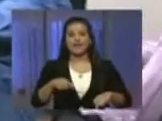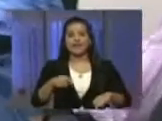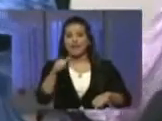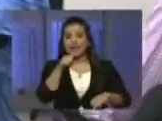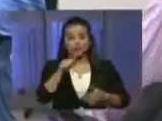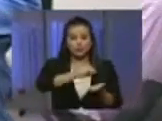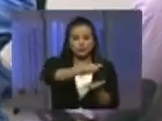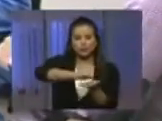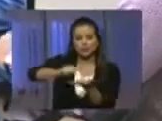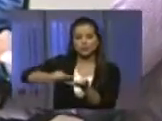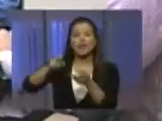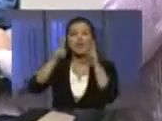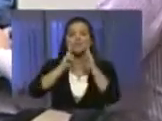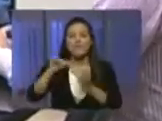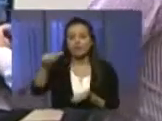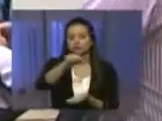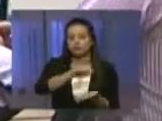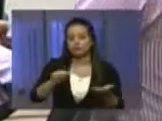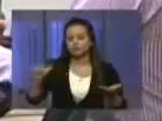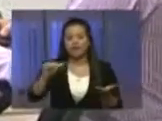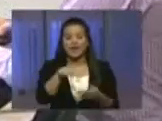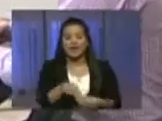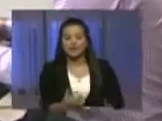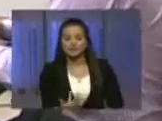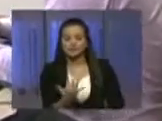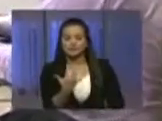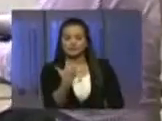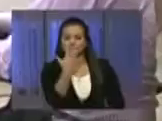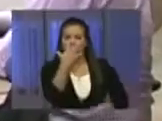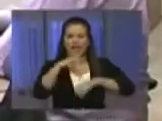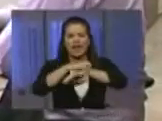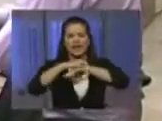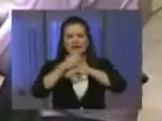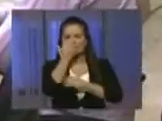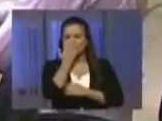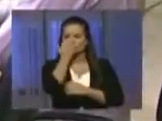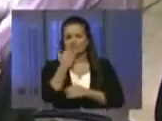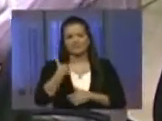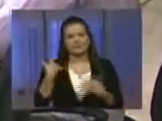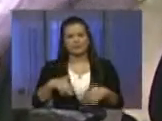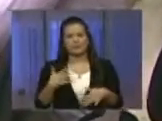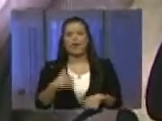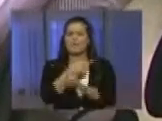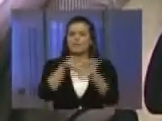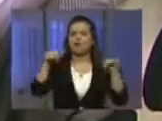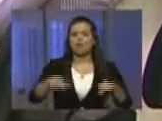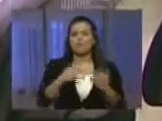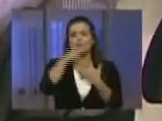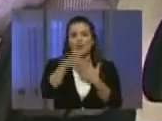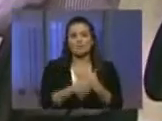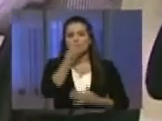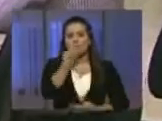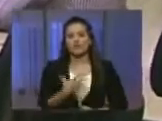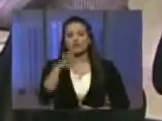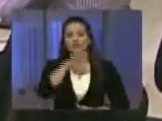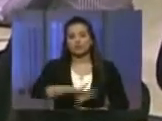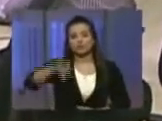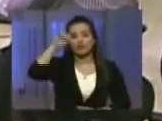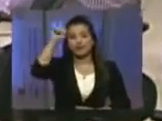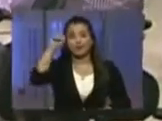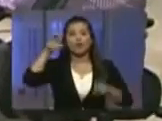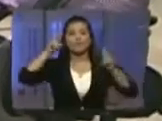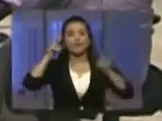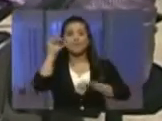echaron a esto que me provoca alergia un buen programa del socialismo del socialismo en lo